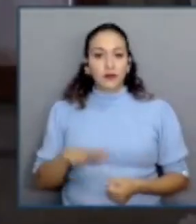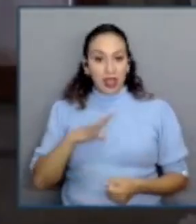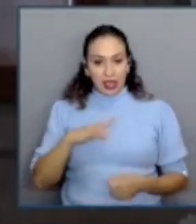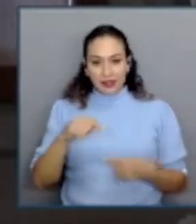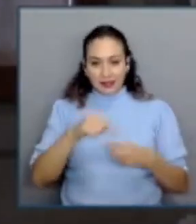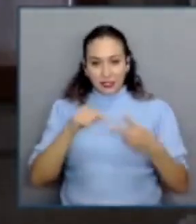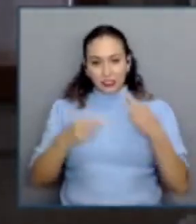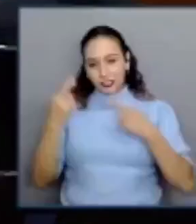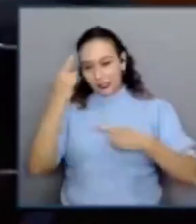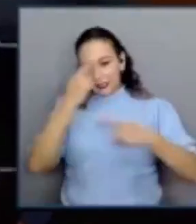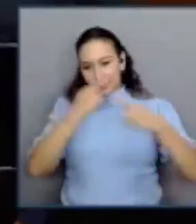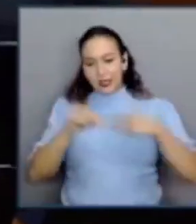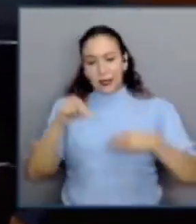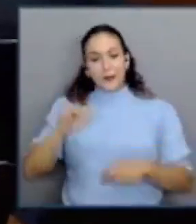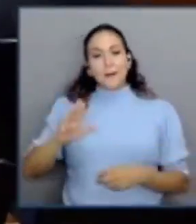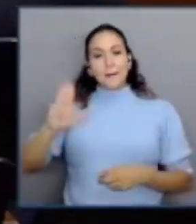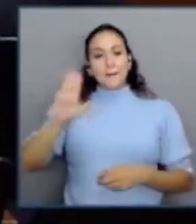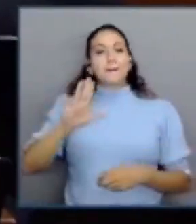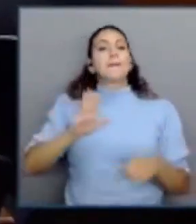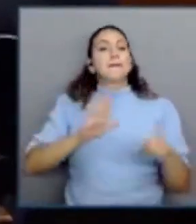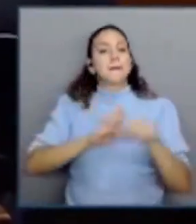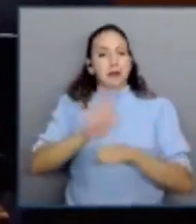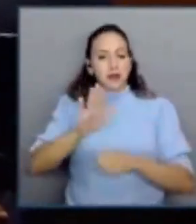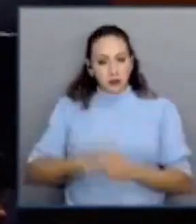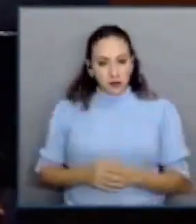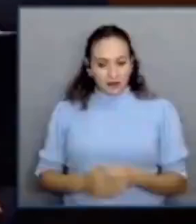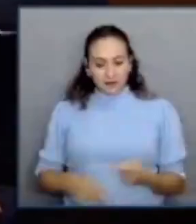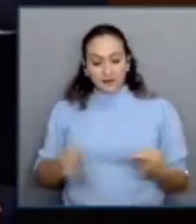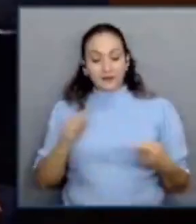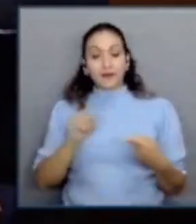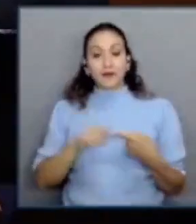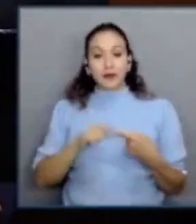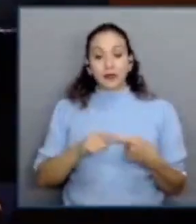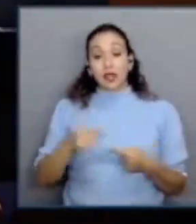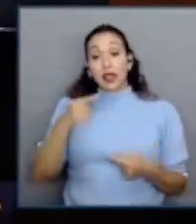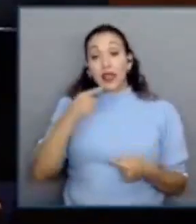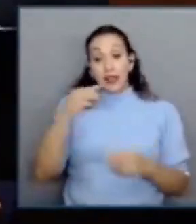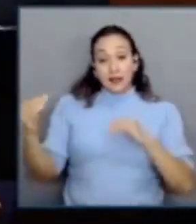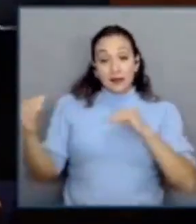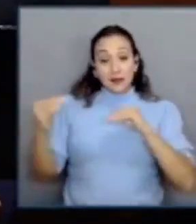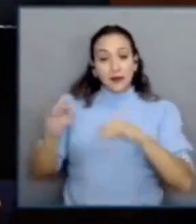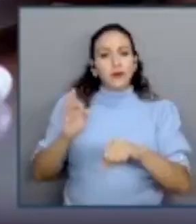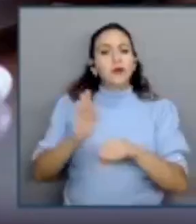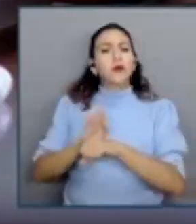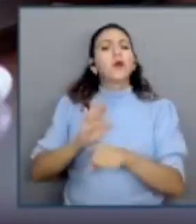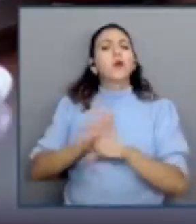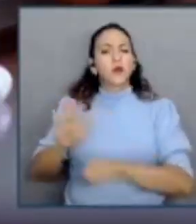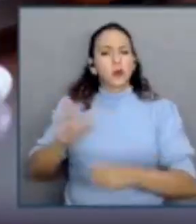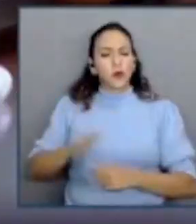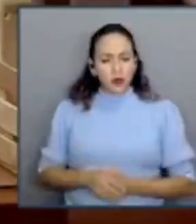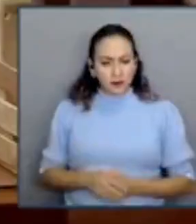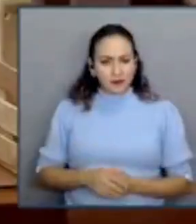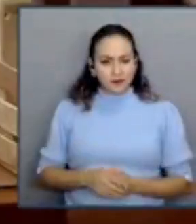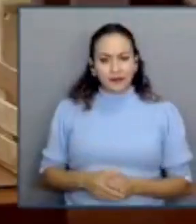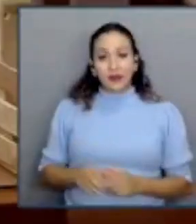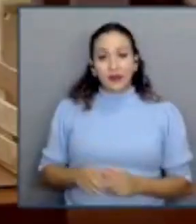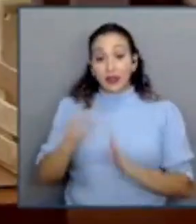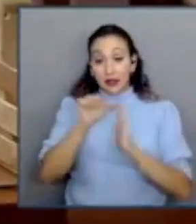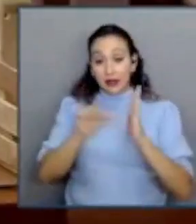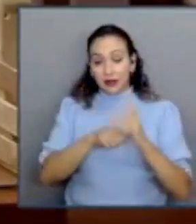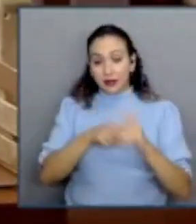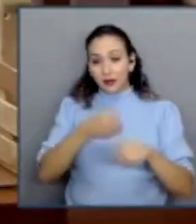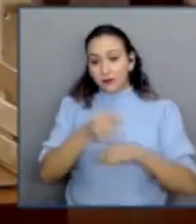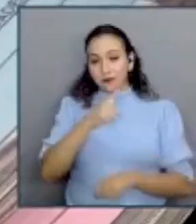sesión de este miércoles, destacan de la primera sala un amparo en revisión por el que se pronunciaría sobre la validez de los artículos 137